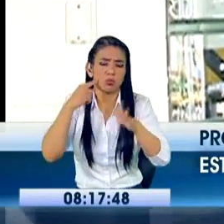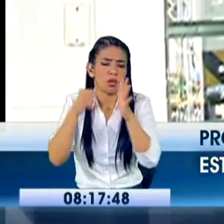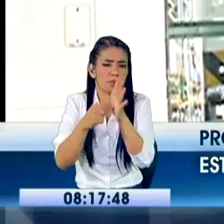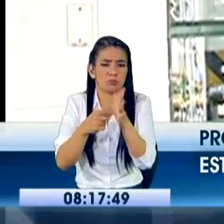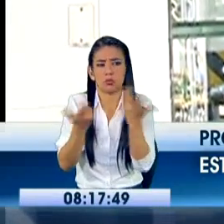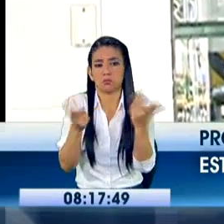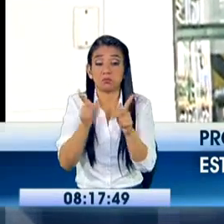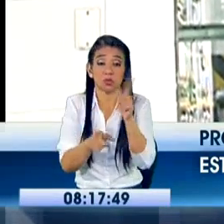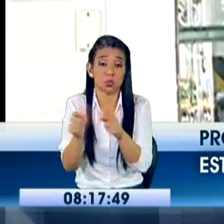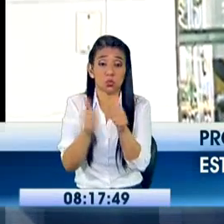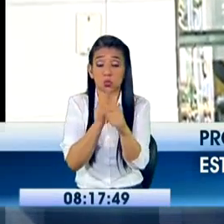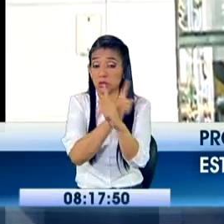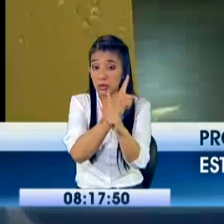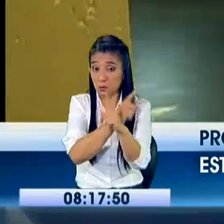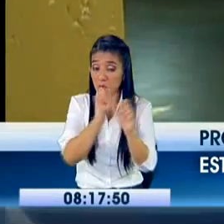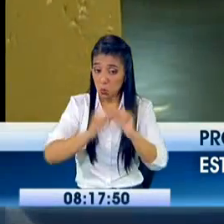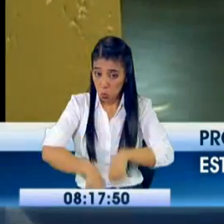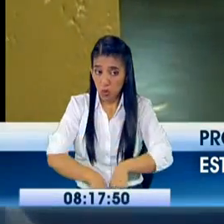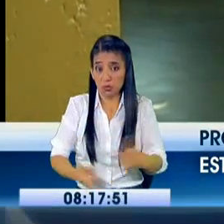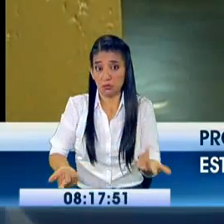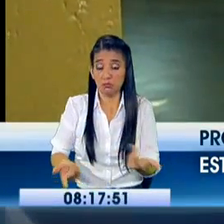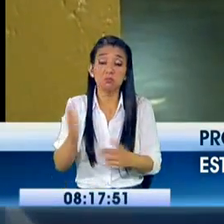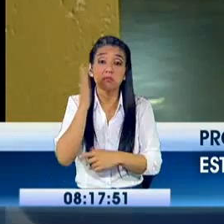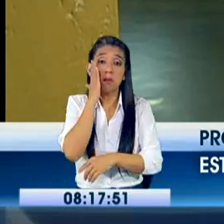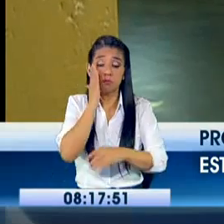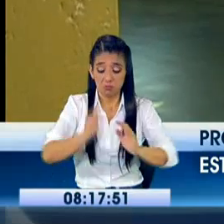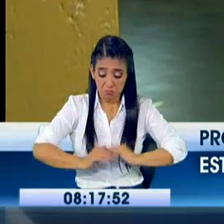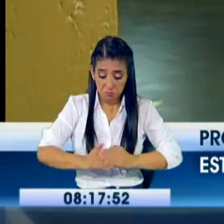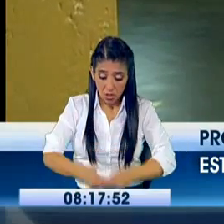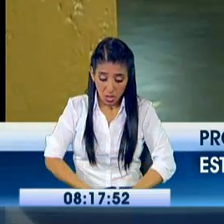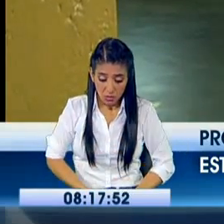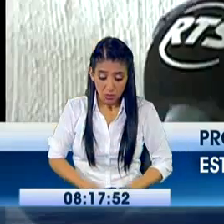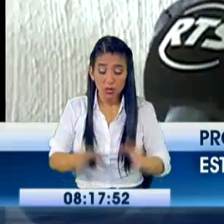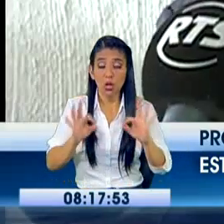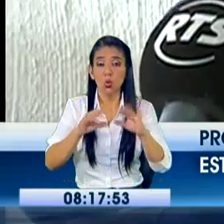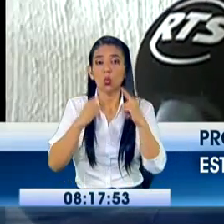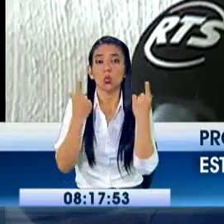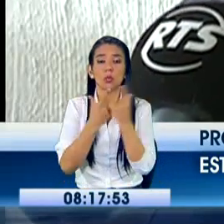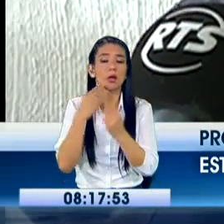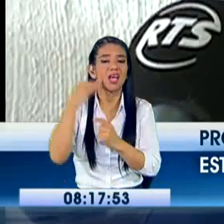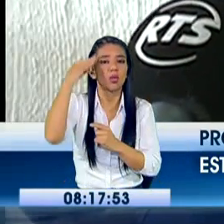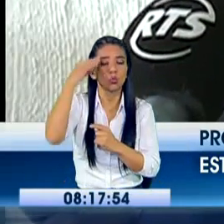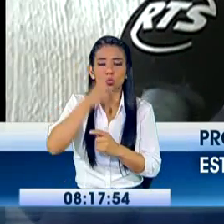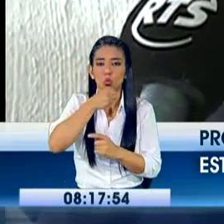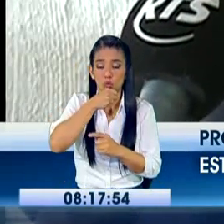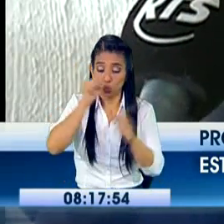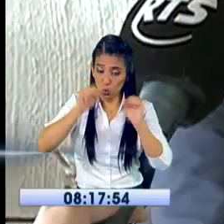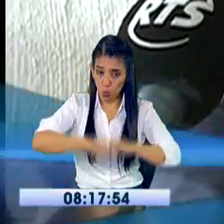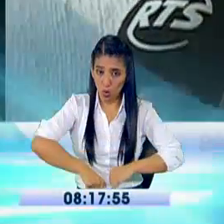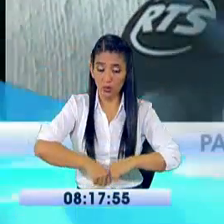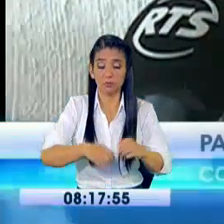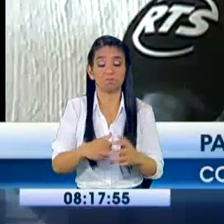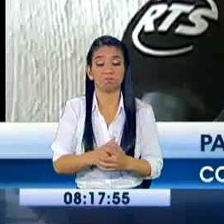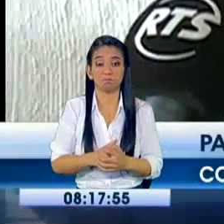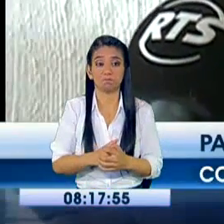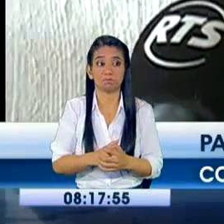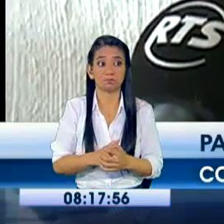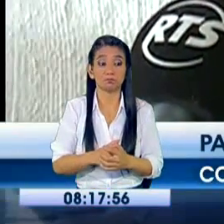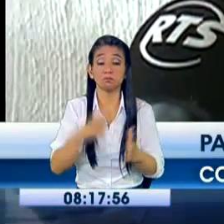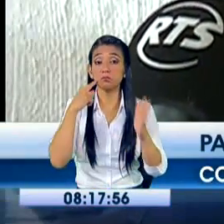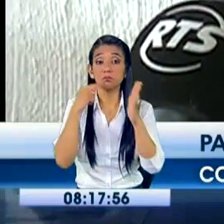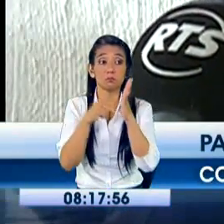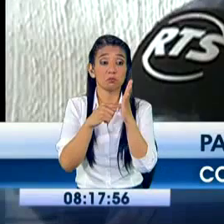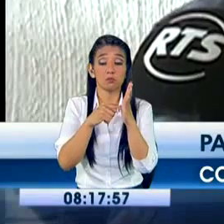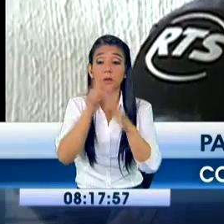10%. Entonces hay una necesidad clara de tener mayor número de estacionamientos que no estén en lugares de reacción